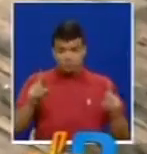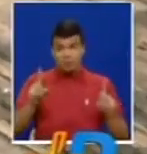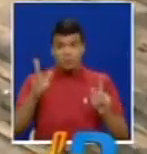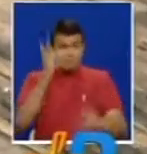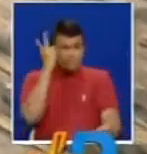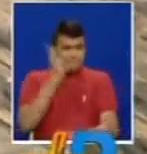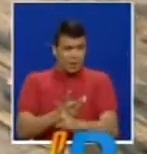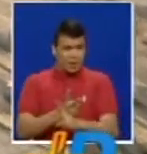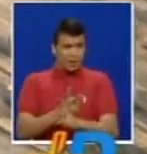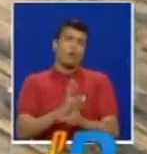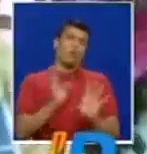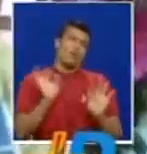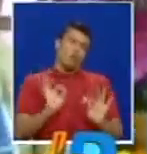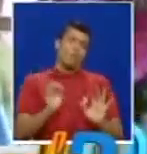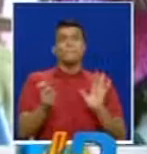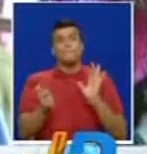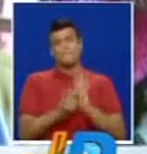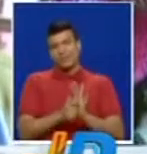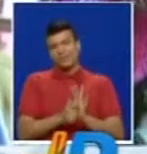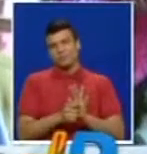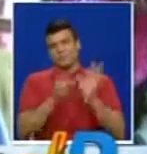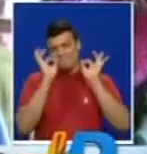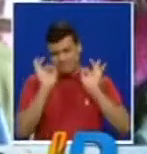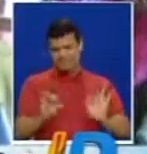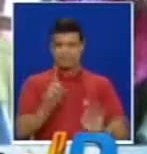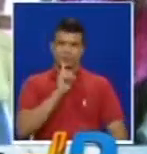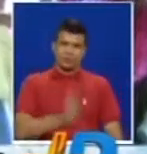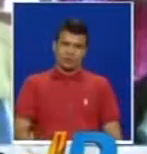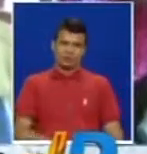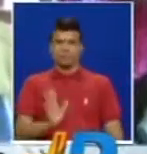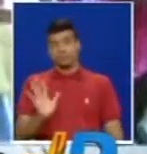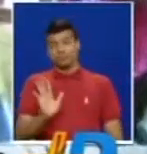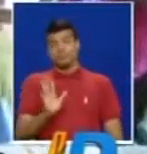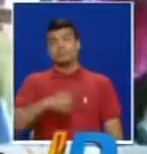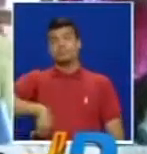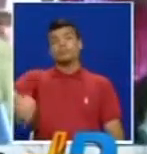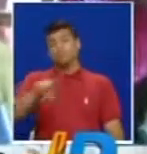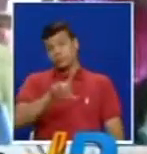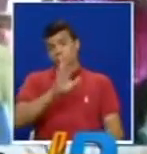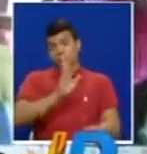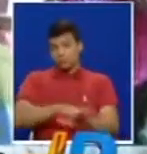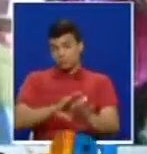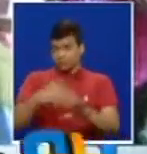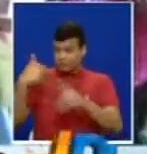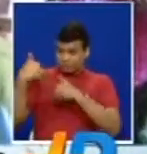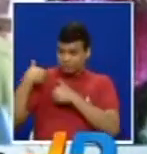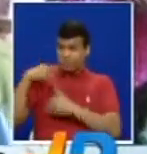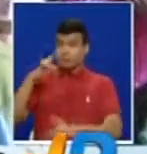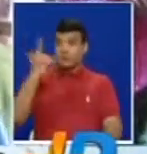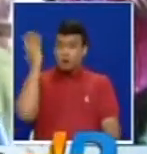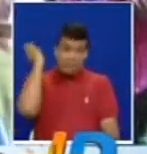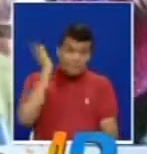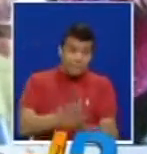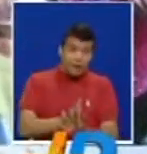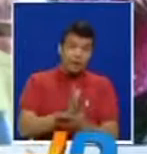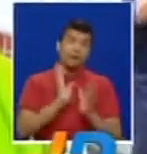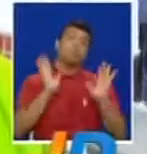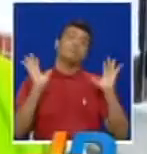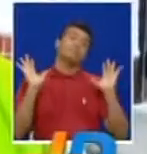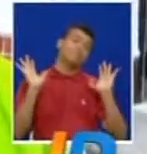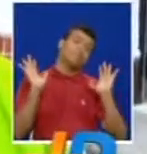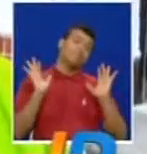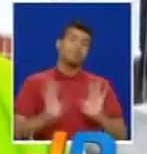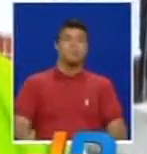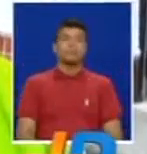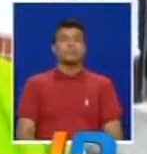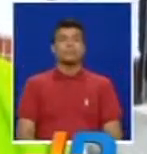está en sus mejores condiciones. En ese momento delegado en el INCIBA y ellos son los únicos responsables de lo que pase y deje de pasar en ese muelle.